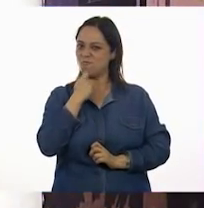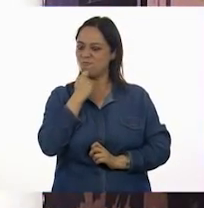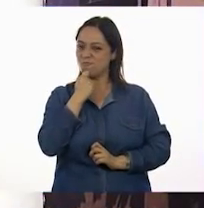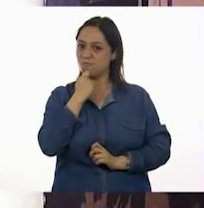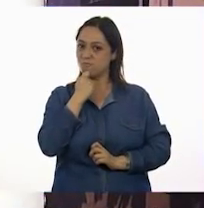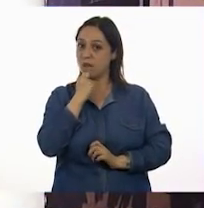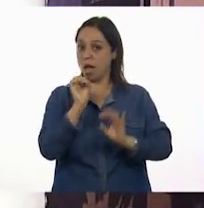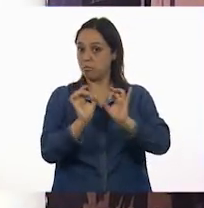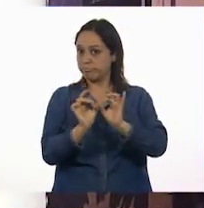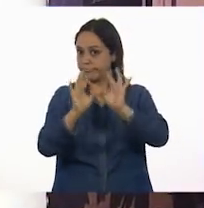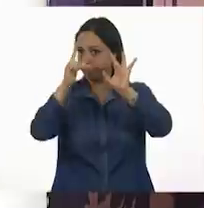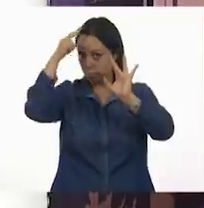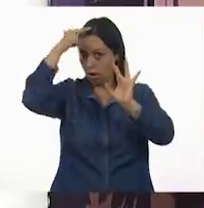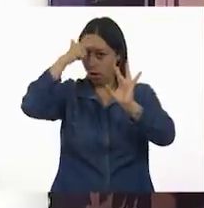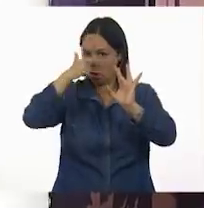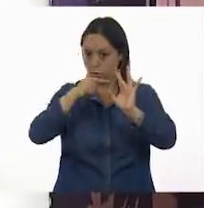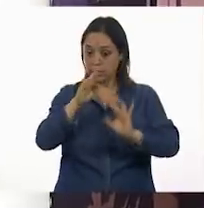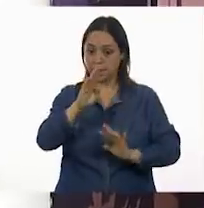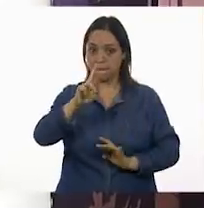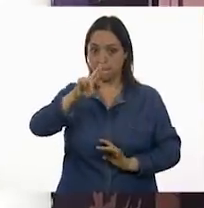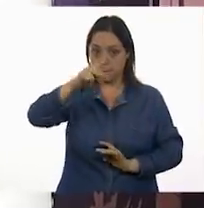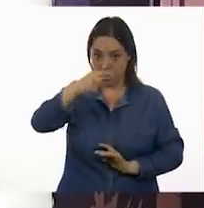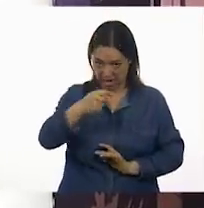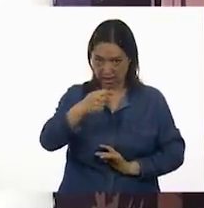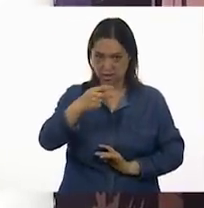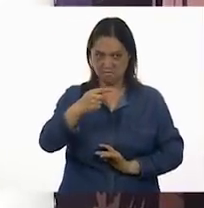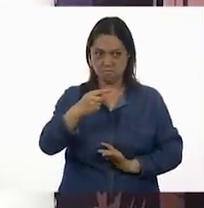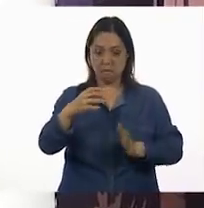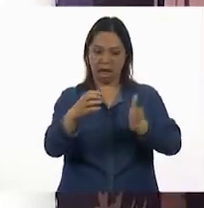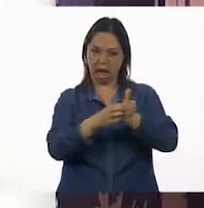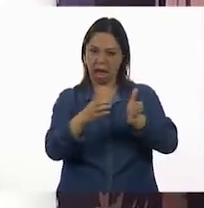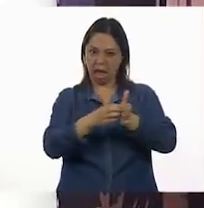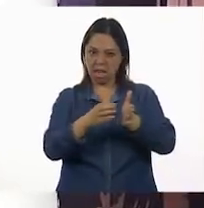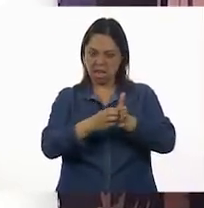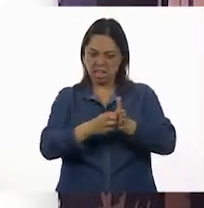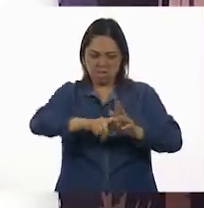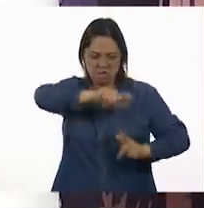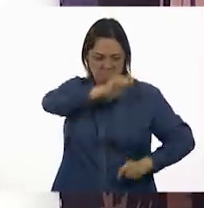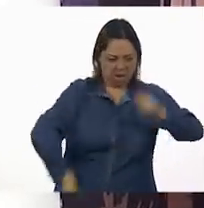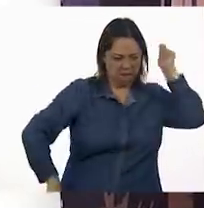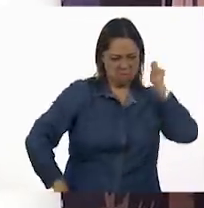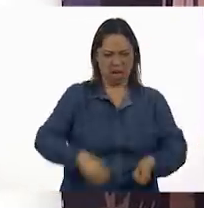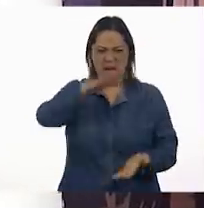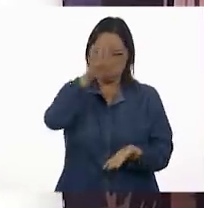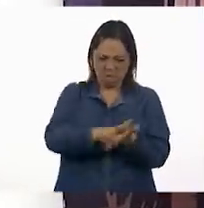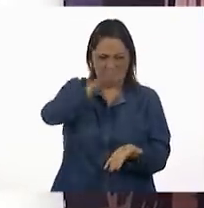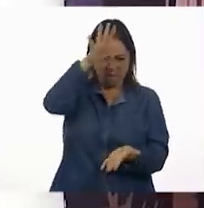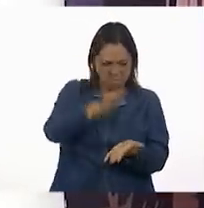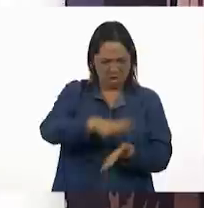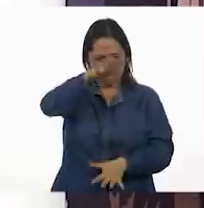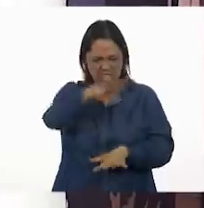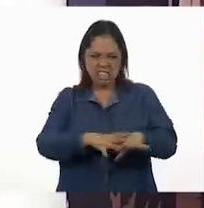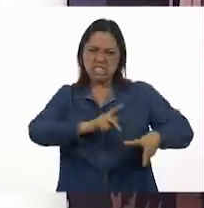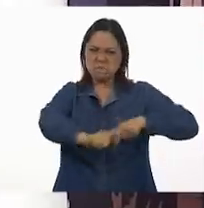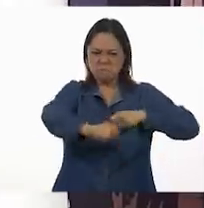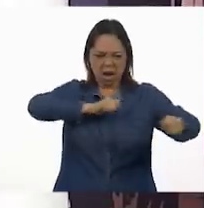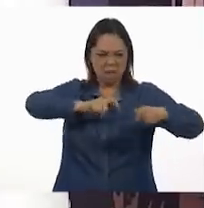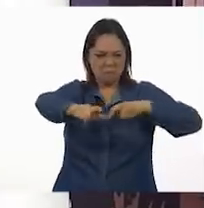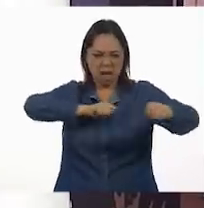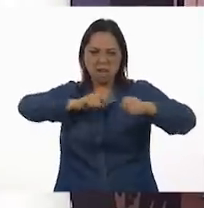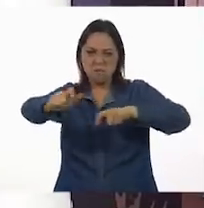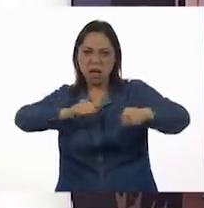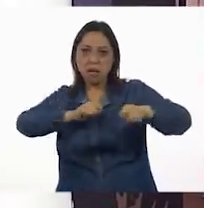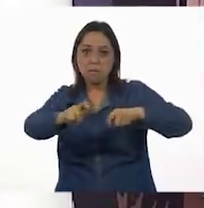Una noche, Bert destroza su caja, la pisotea, la rompe en mil pedazos. Desde la